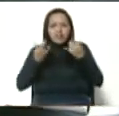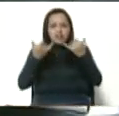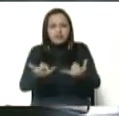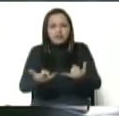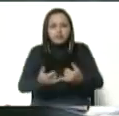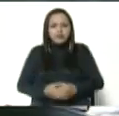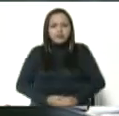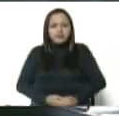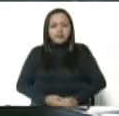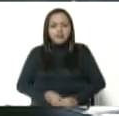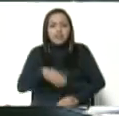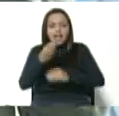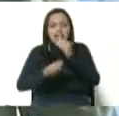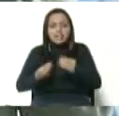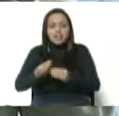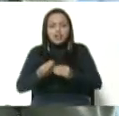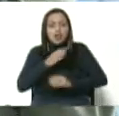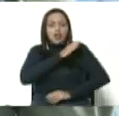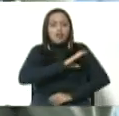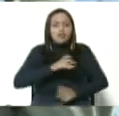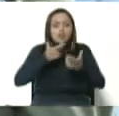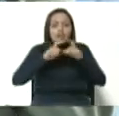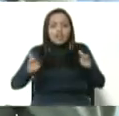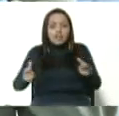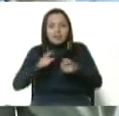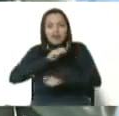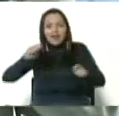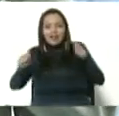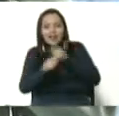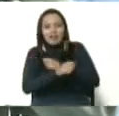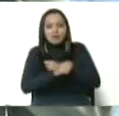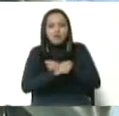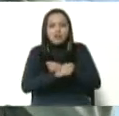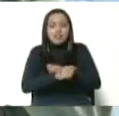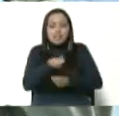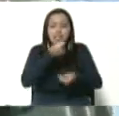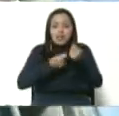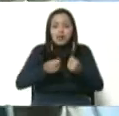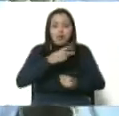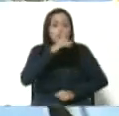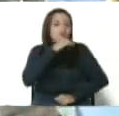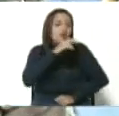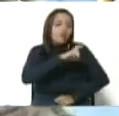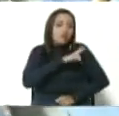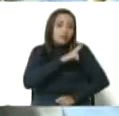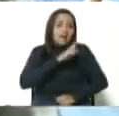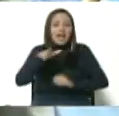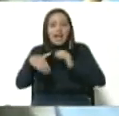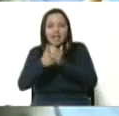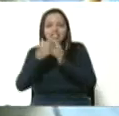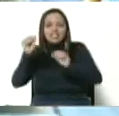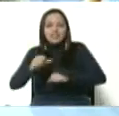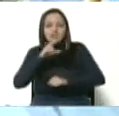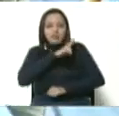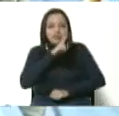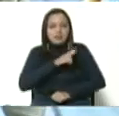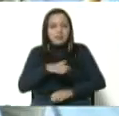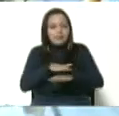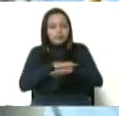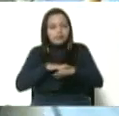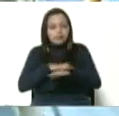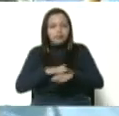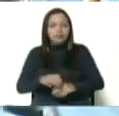Creación de un Consejo General para la transición de la economía informal hacia la economía formal. Perdón, ciudadano